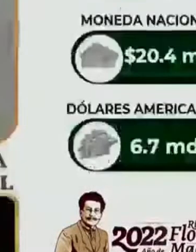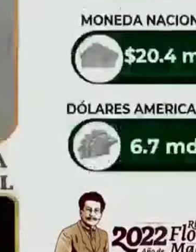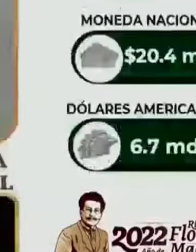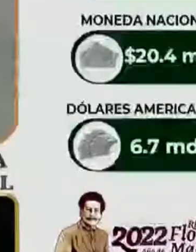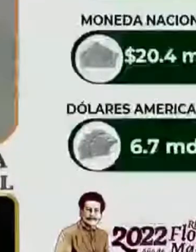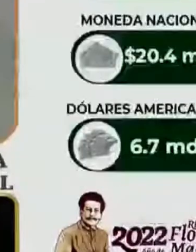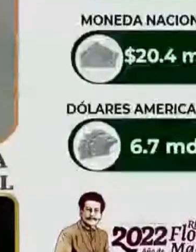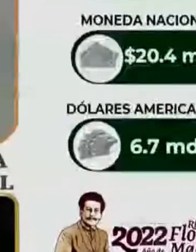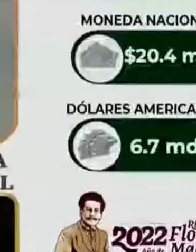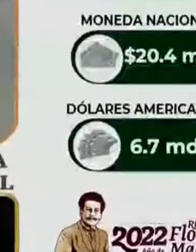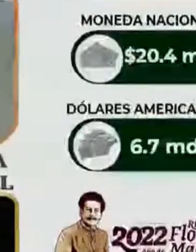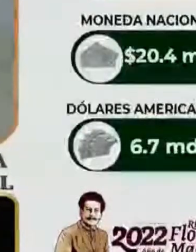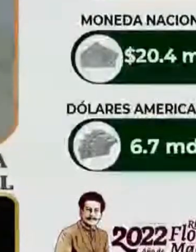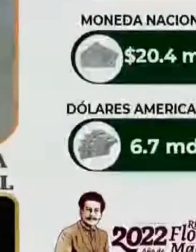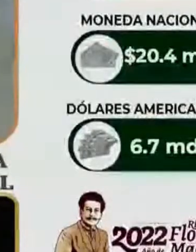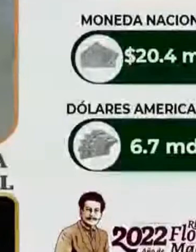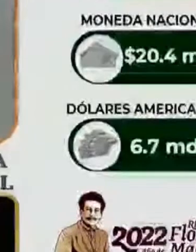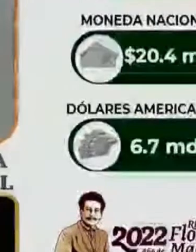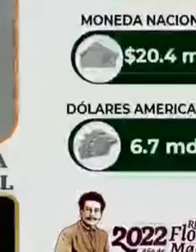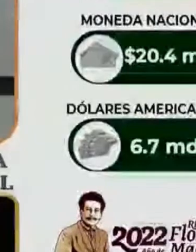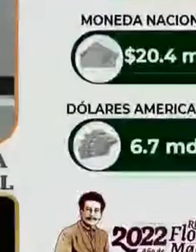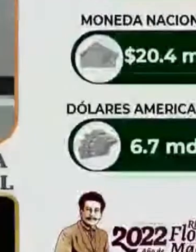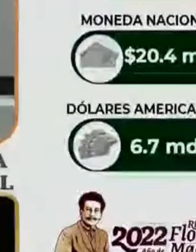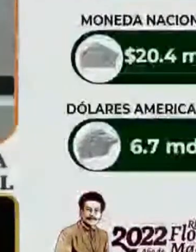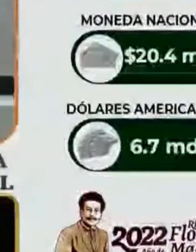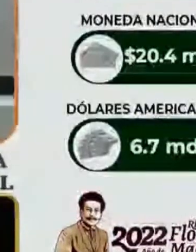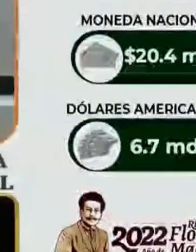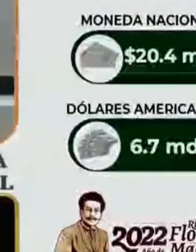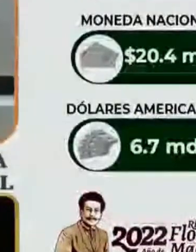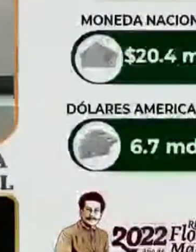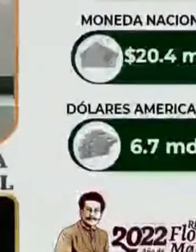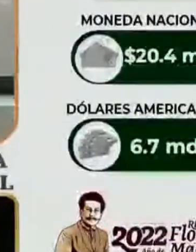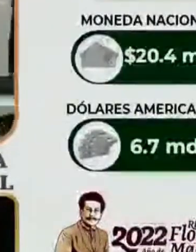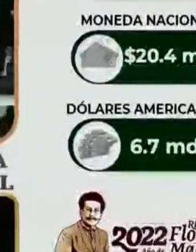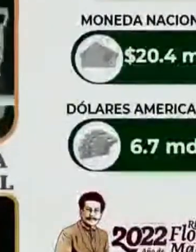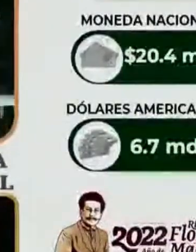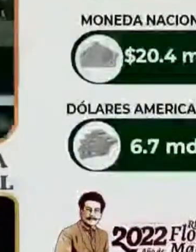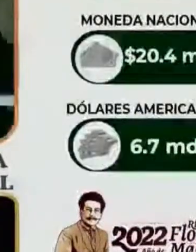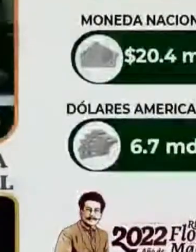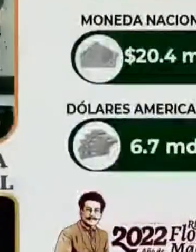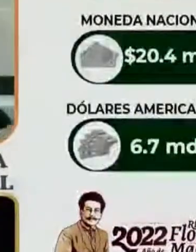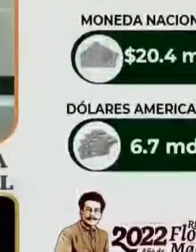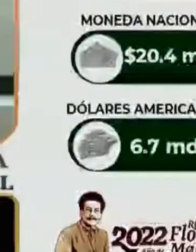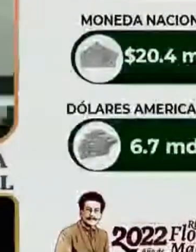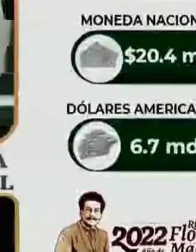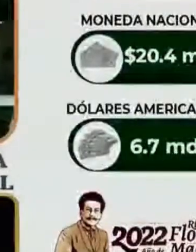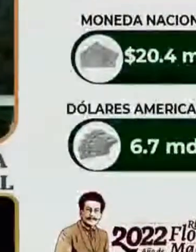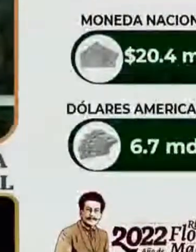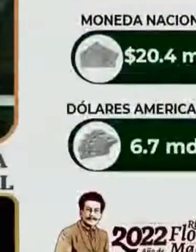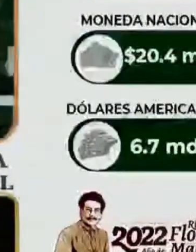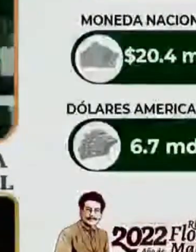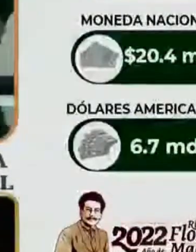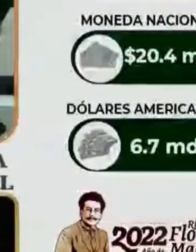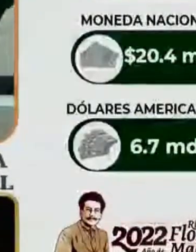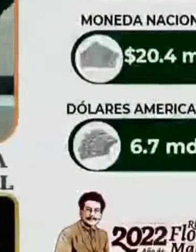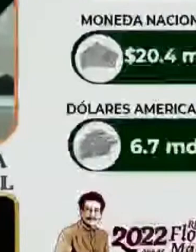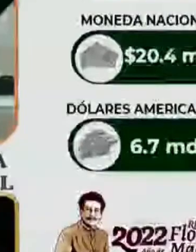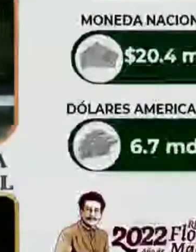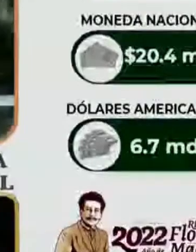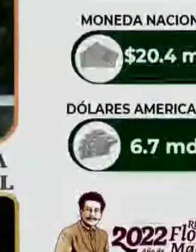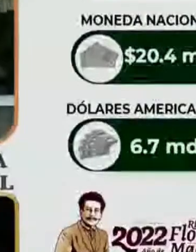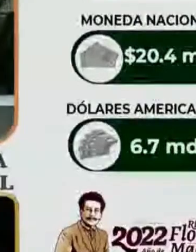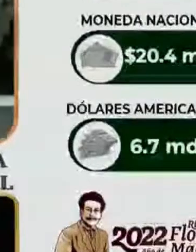seguridad pública, se ha tenido en la administración resultados importantes. Los más relevantes: